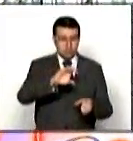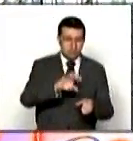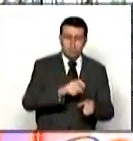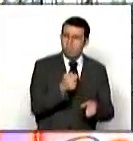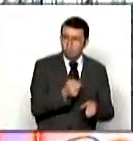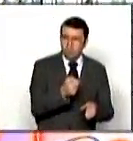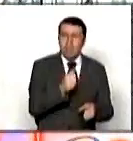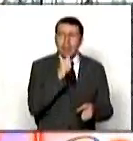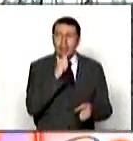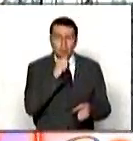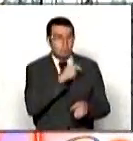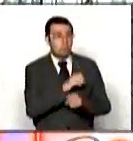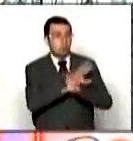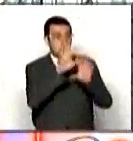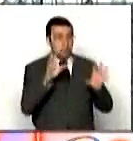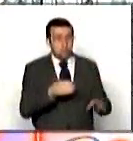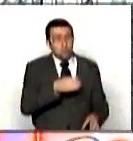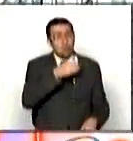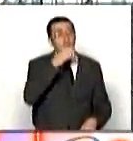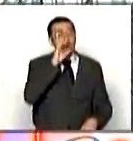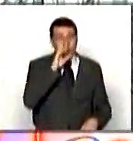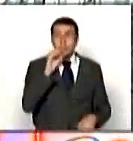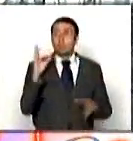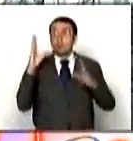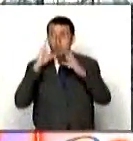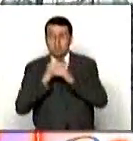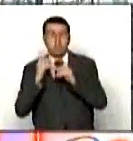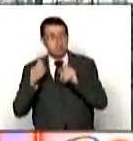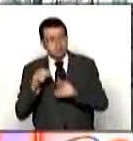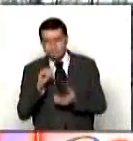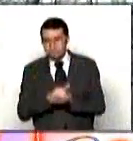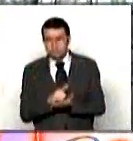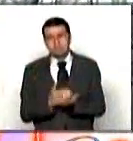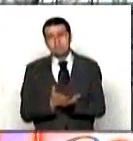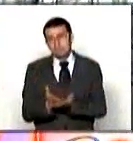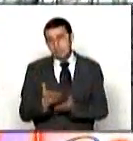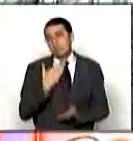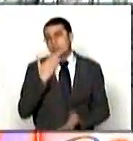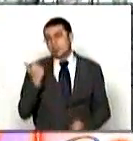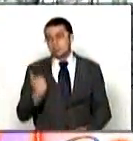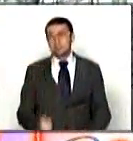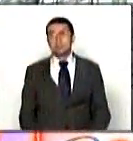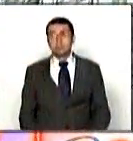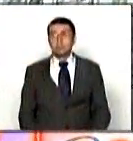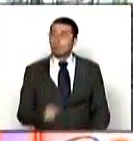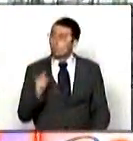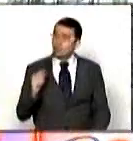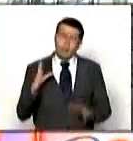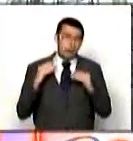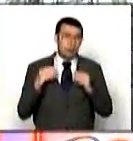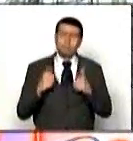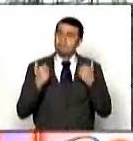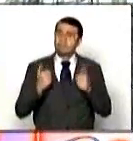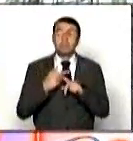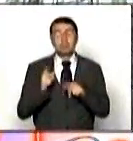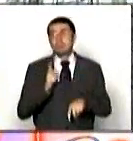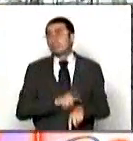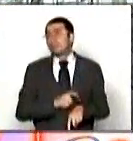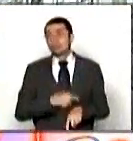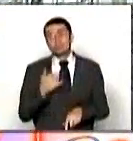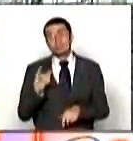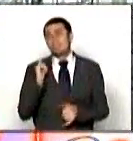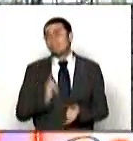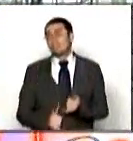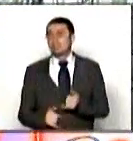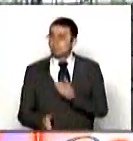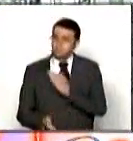no lo hagas tan concentrado, y se lo puedes dar en ayunas y por la noche para mantener una respuesta inmunológica mejor. Bueno, doctor Rosero, usted habla muy bueno, pero el tiempo se nos acabó. No podemos